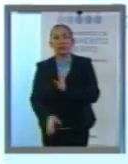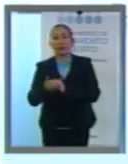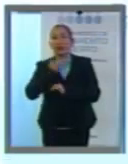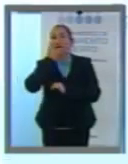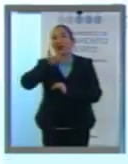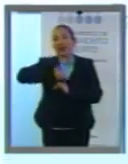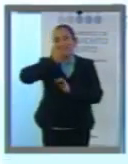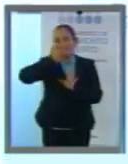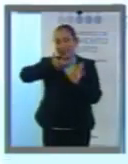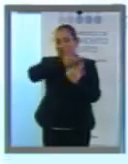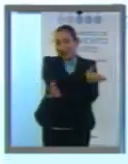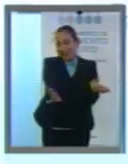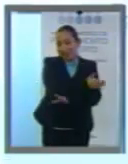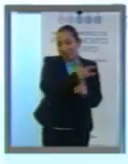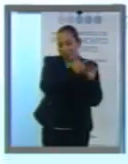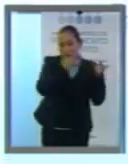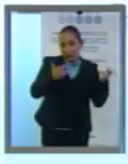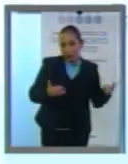tradicionalmente, o